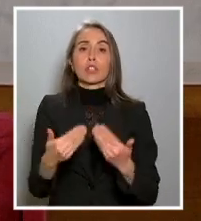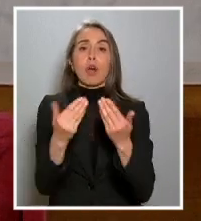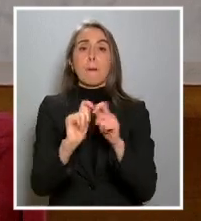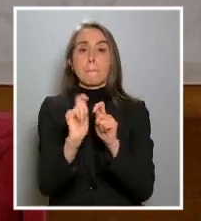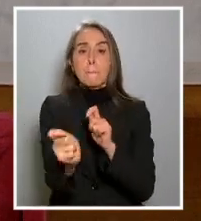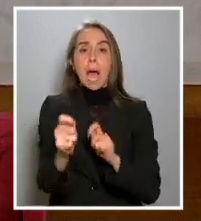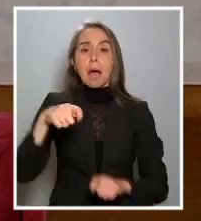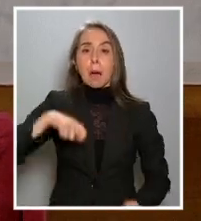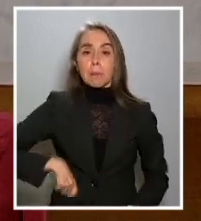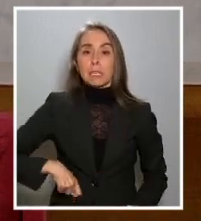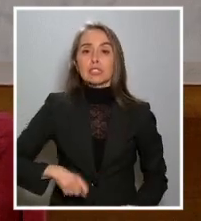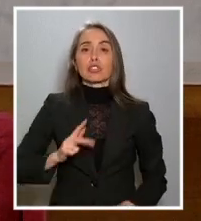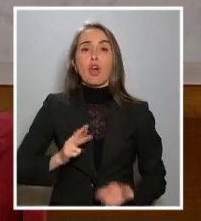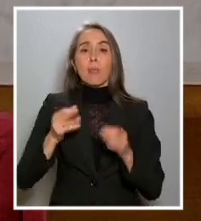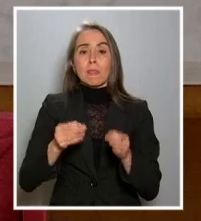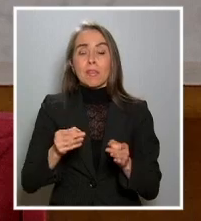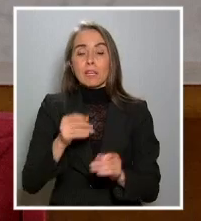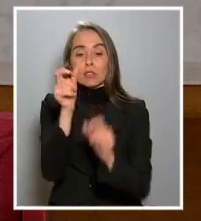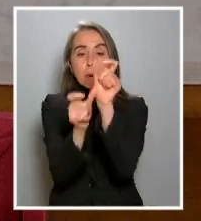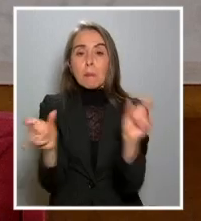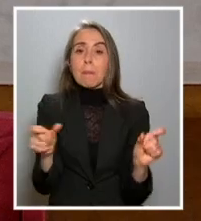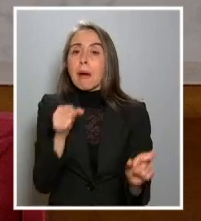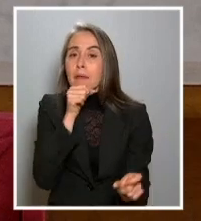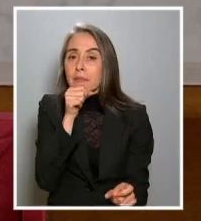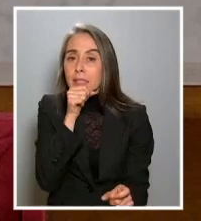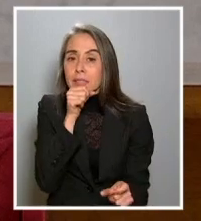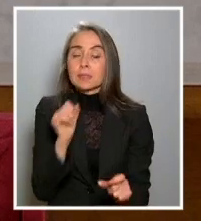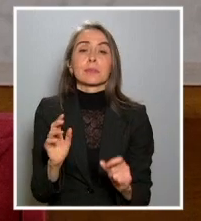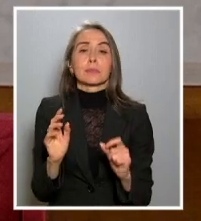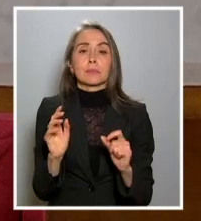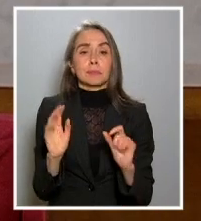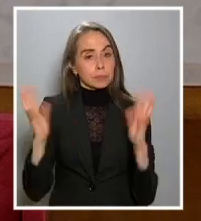pensiones dignas para la vejez.